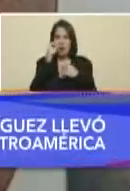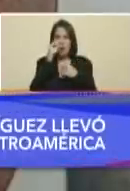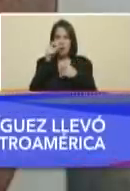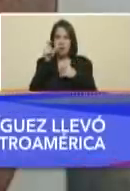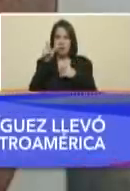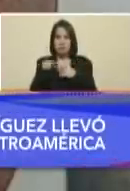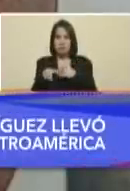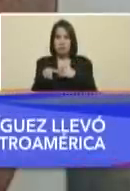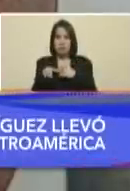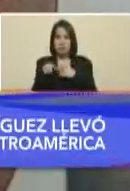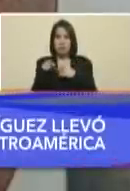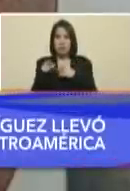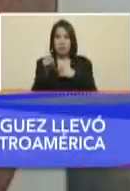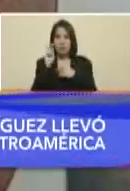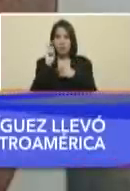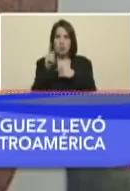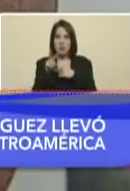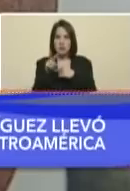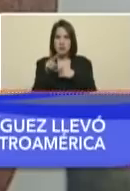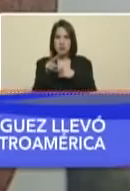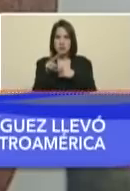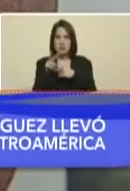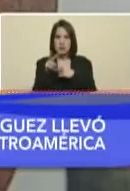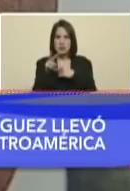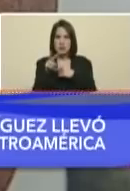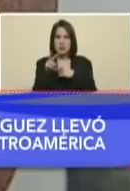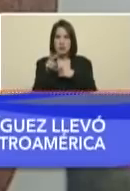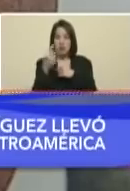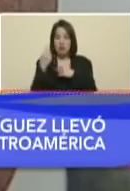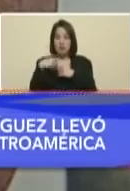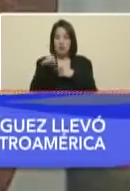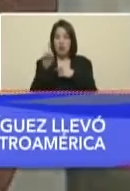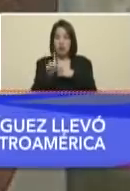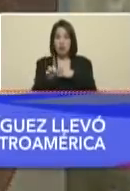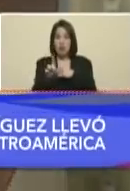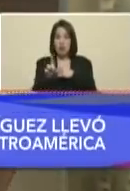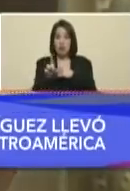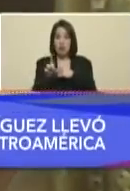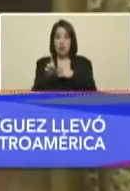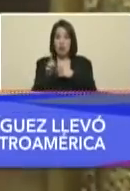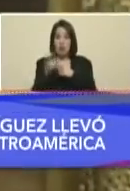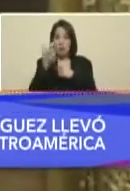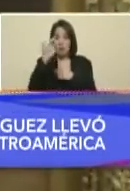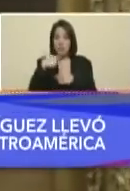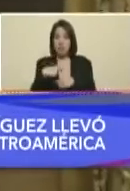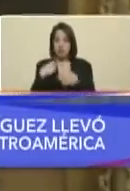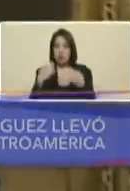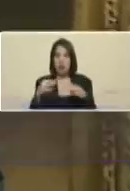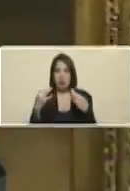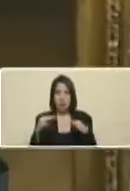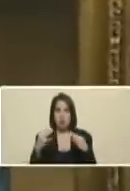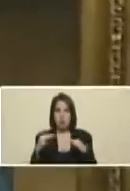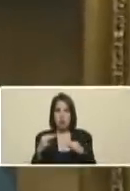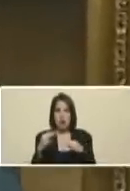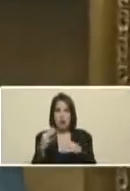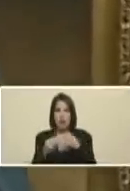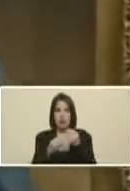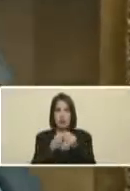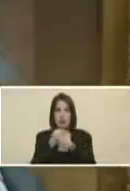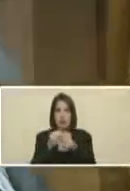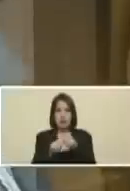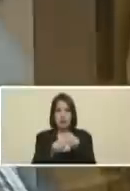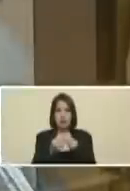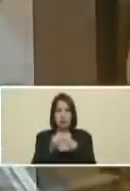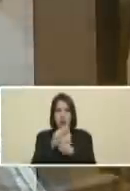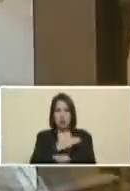Nicolás, Ali, fue el único civil que cumplió su misión el 4